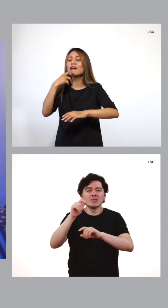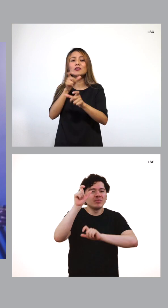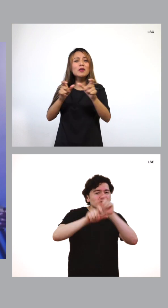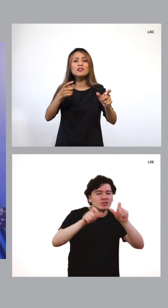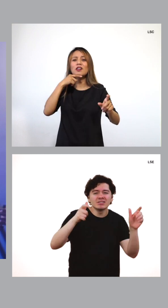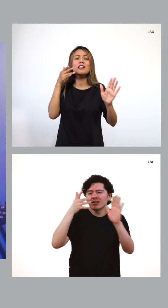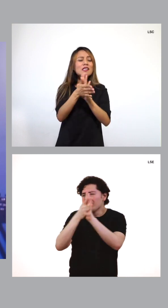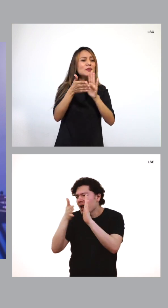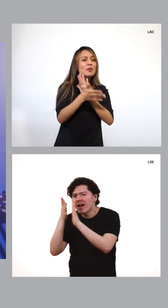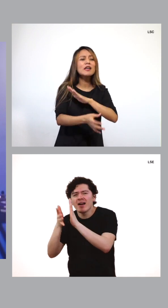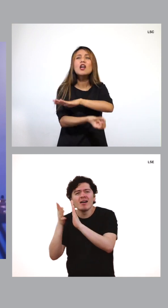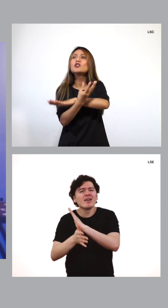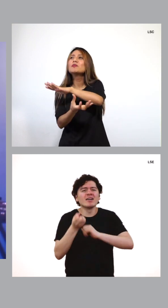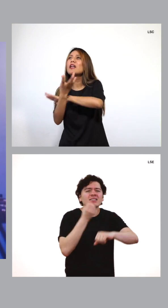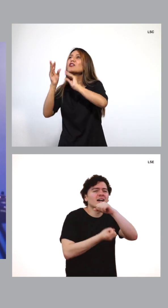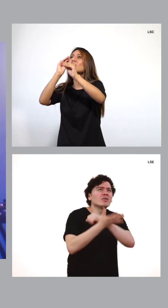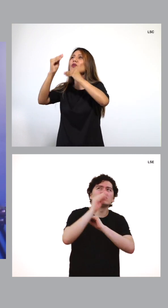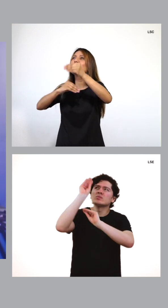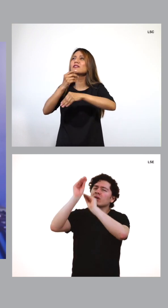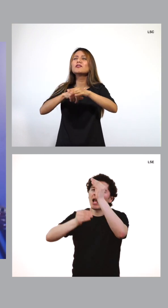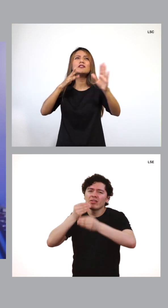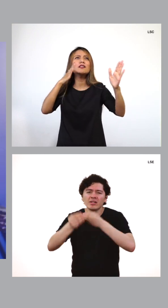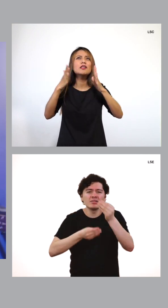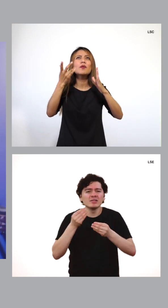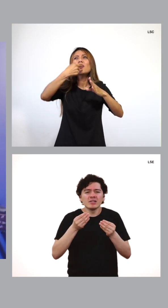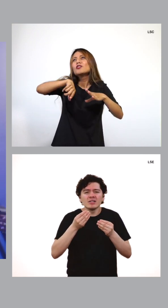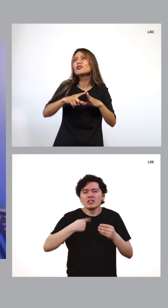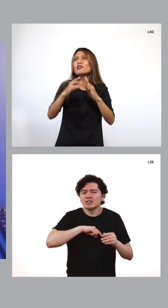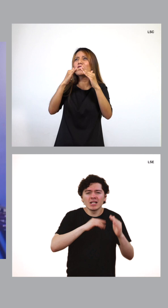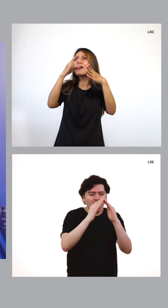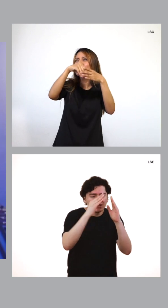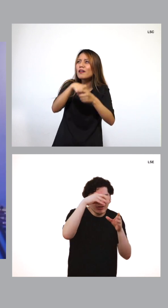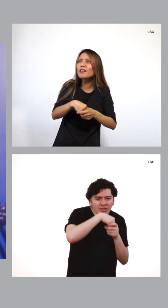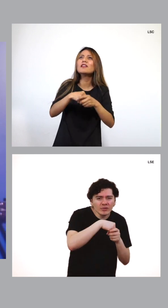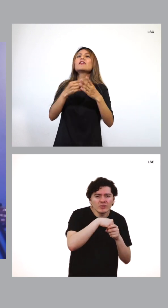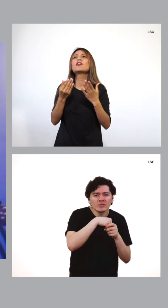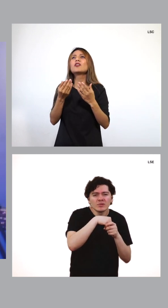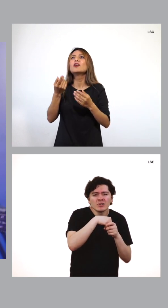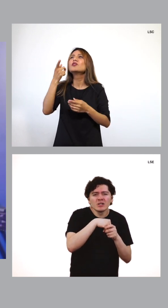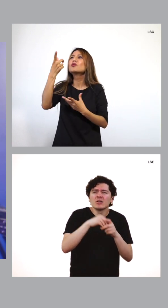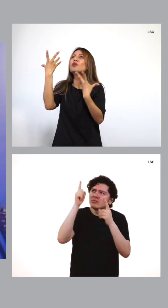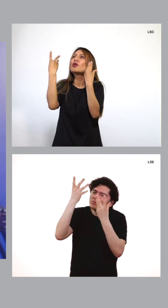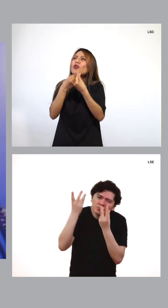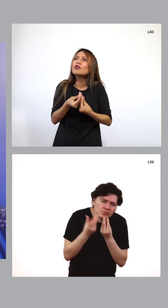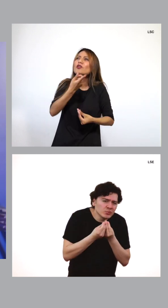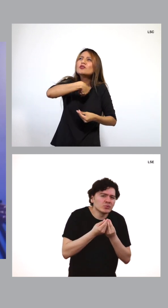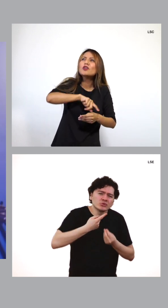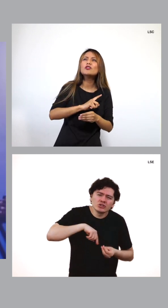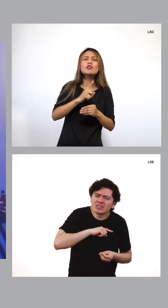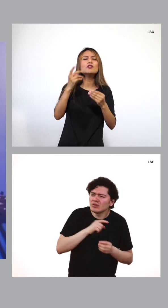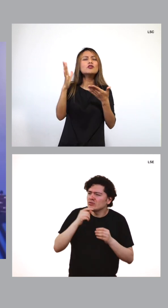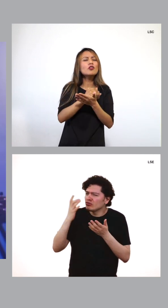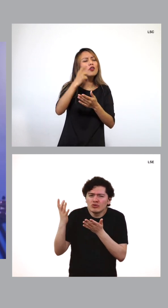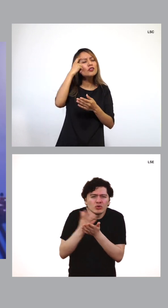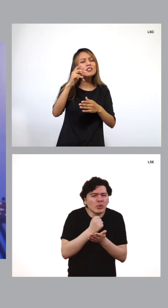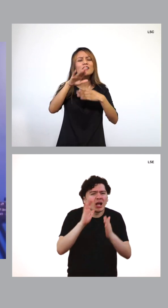nombre. Jesús, este es un nuevo tiempo y todo es gracias a ti, porque tú estás con nosotros todos los días hasta el fin